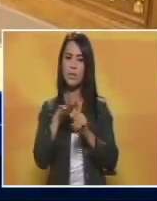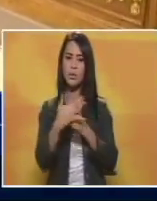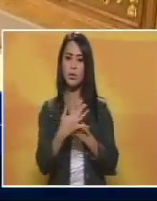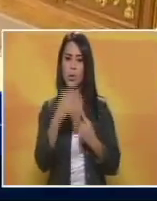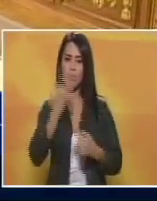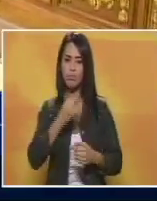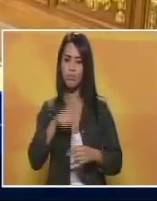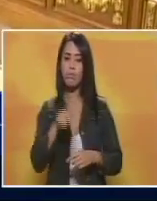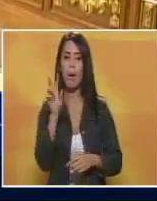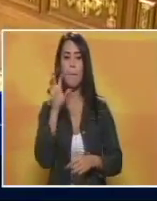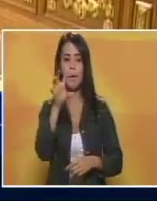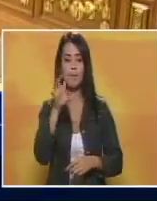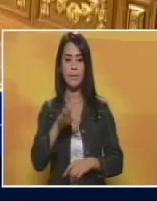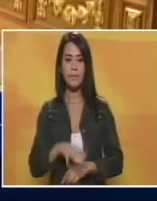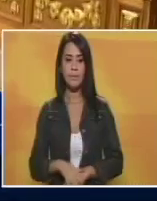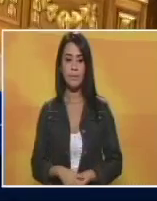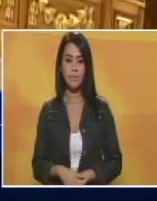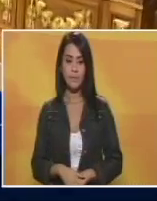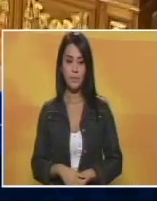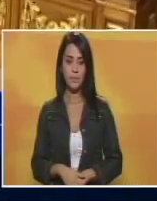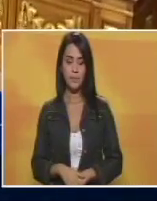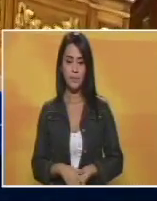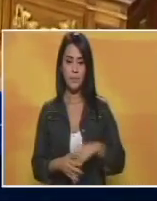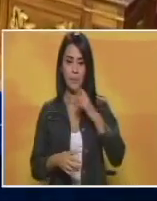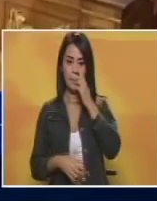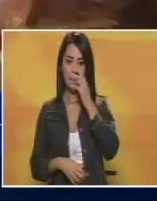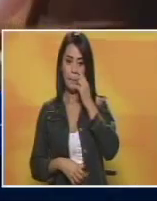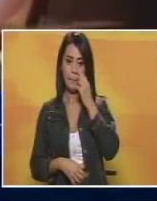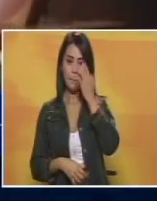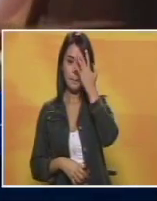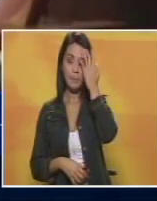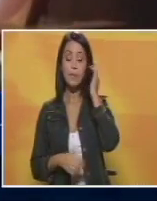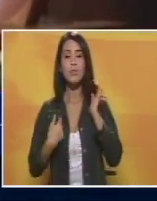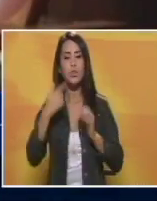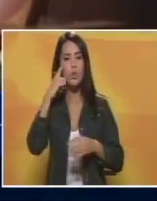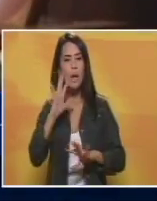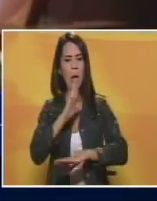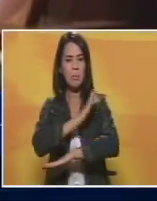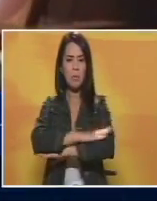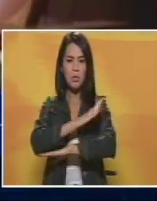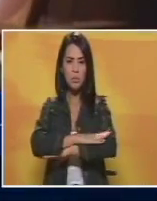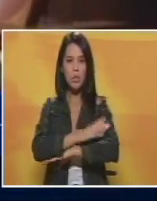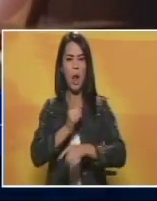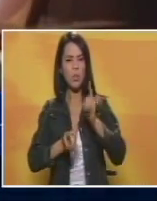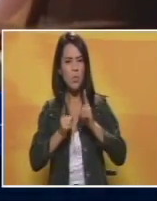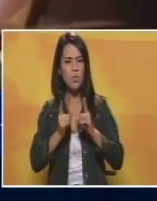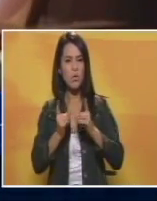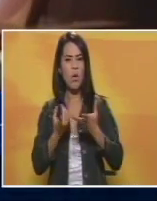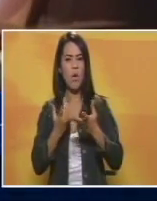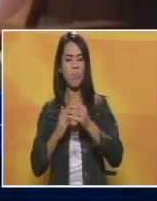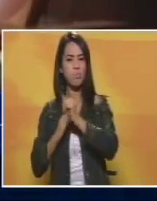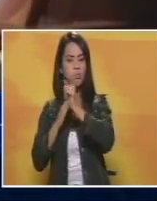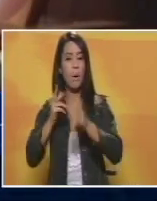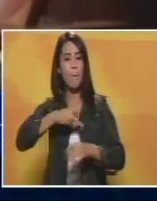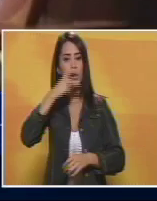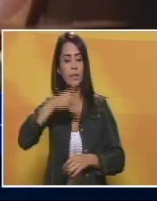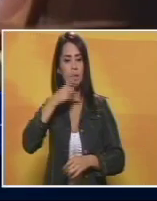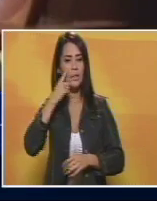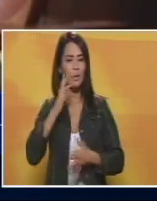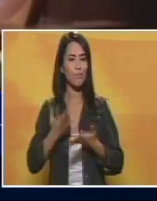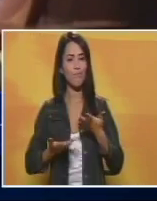país, ¿no? Yo creo que hay conductas de muchos dirigentes políticos que definitivamente se tiene que